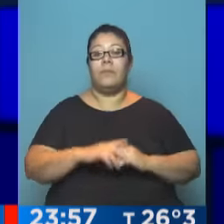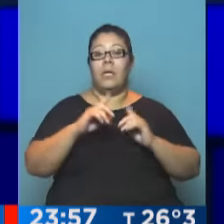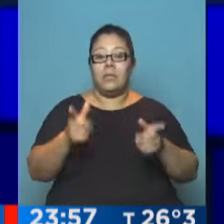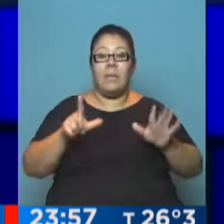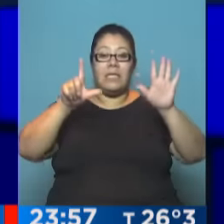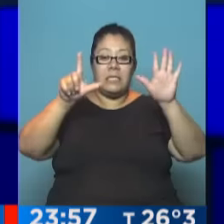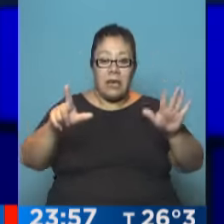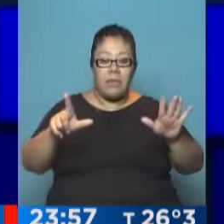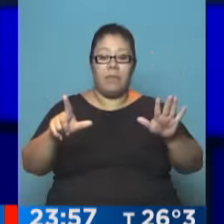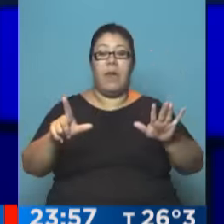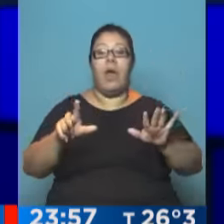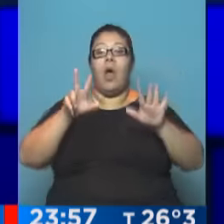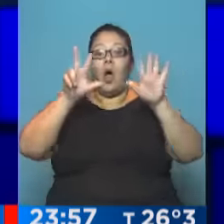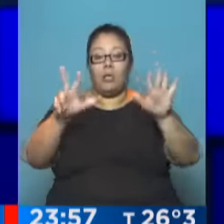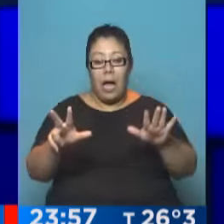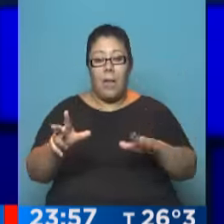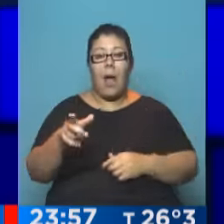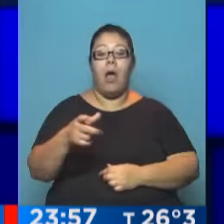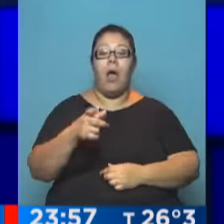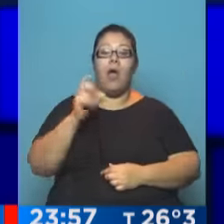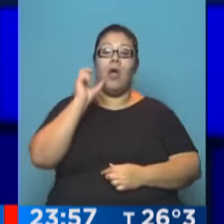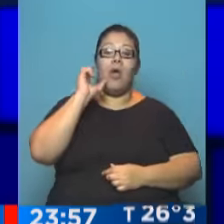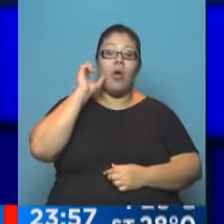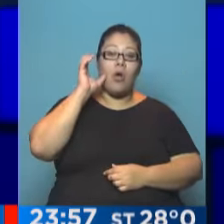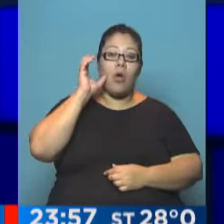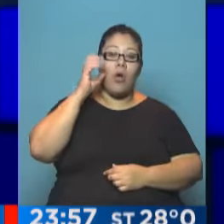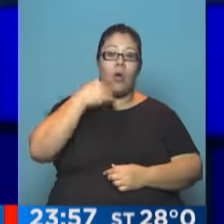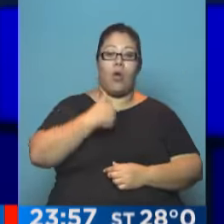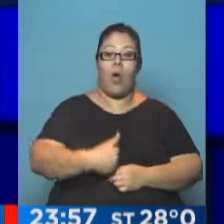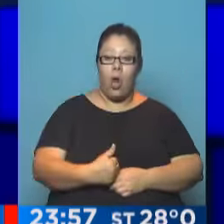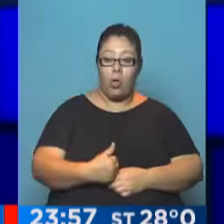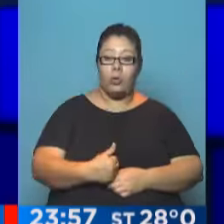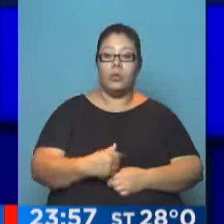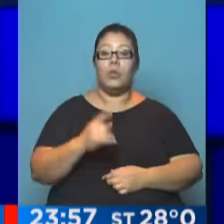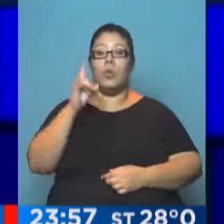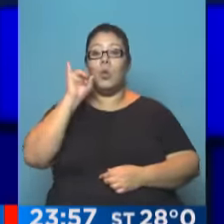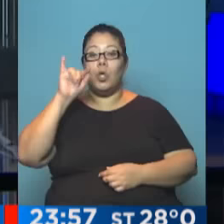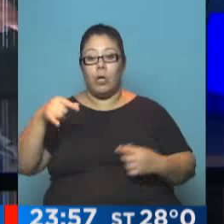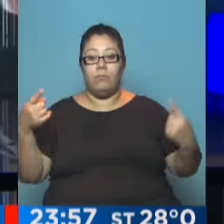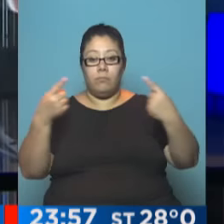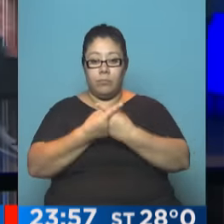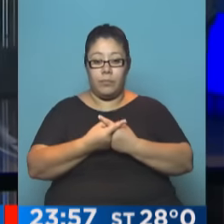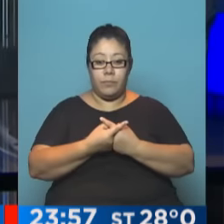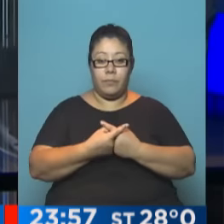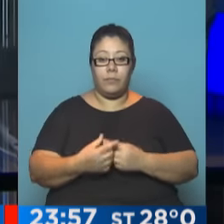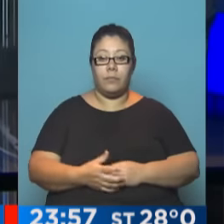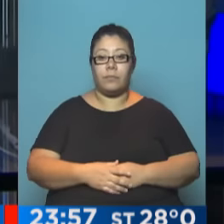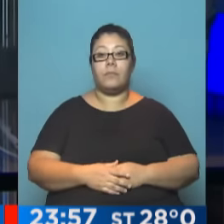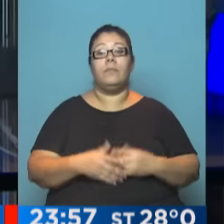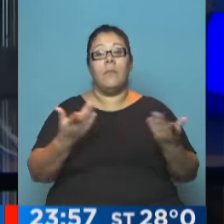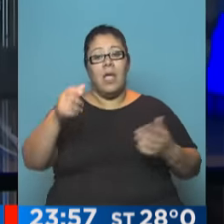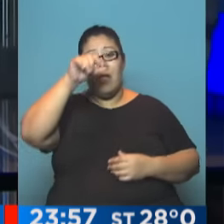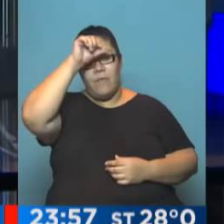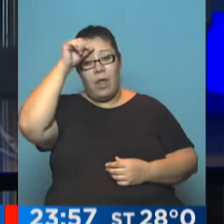séptima, Colón Unión en la octava. Lo cierto es que habrá una fecha solamente de interzonales y va a ser la jornada número 2. Mientras tanto habrá que pasar el verano